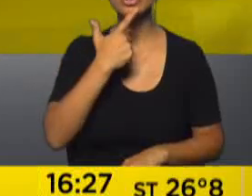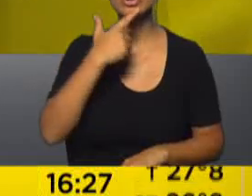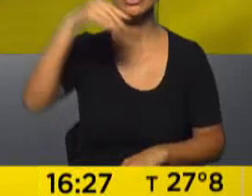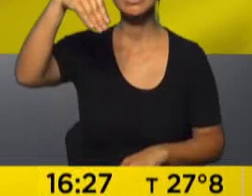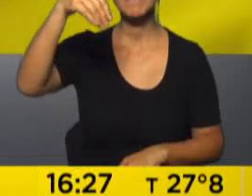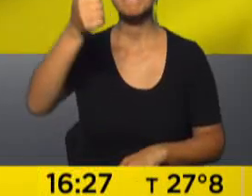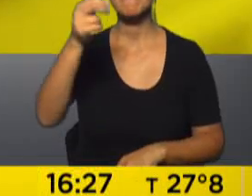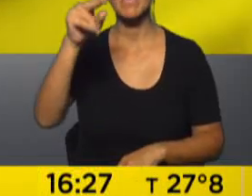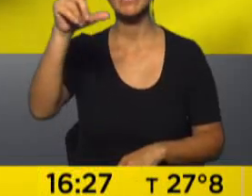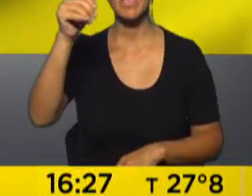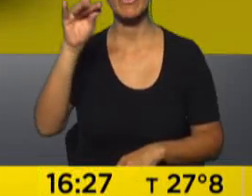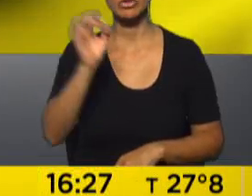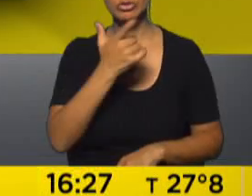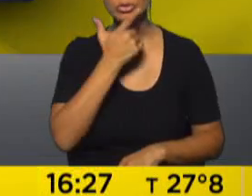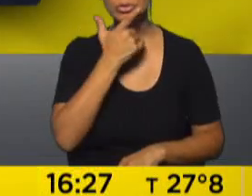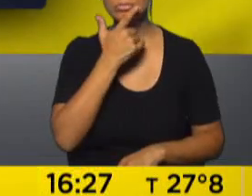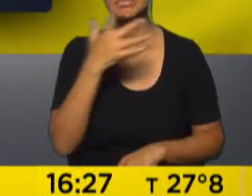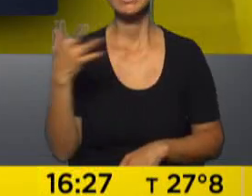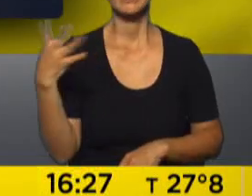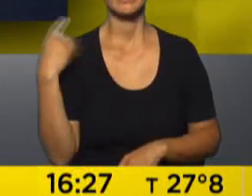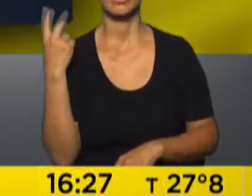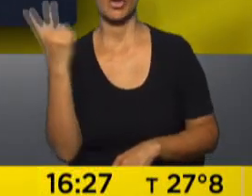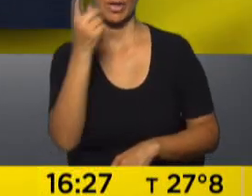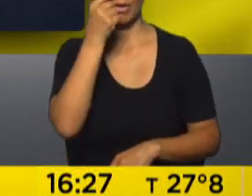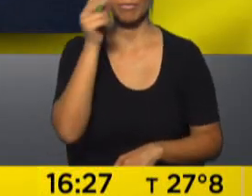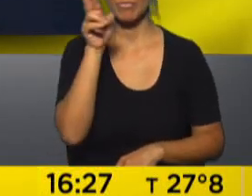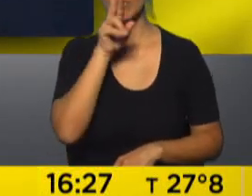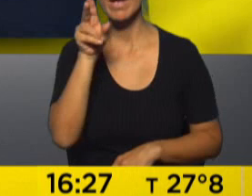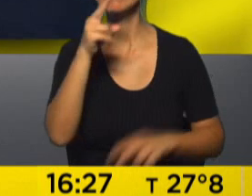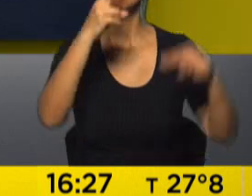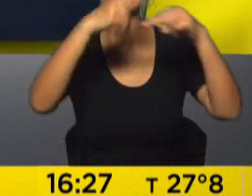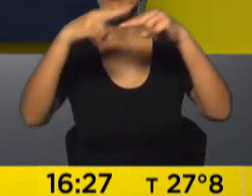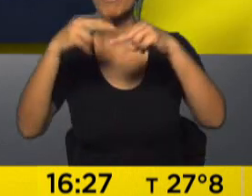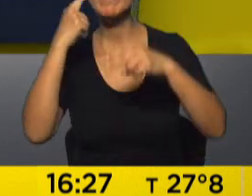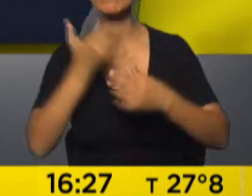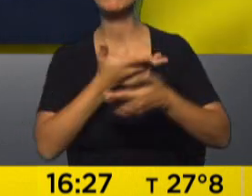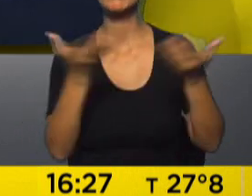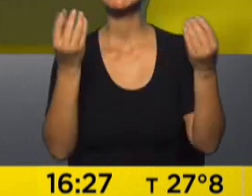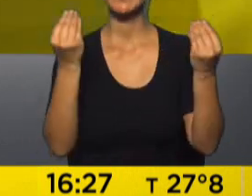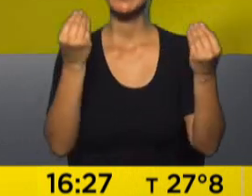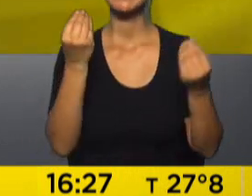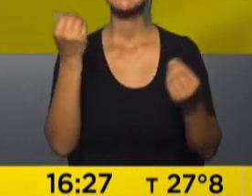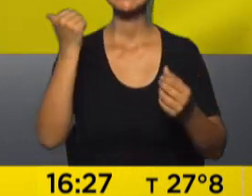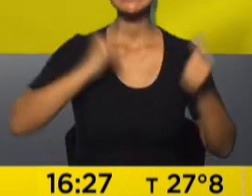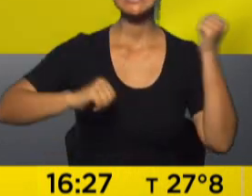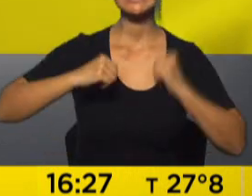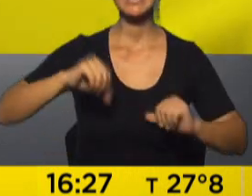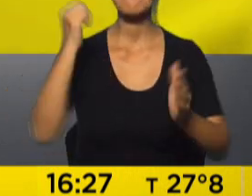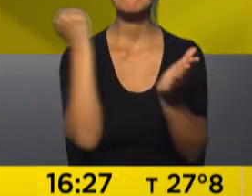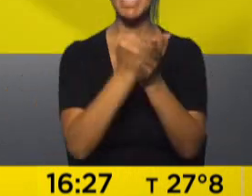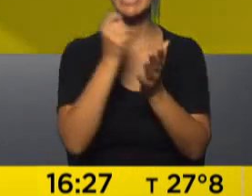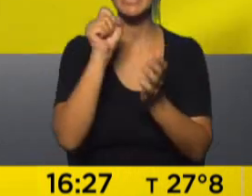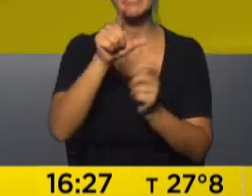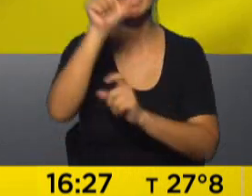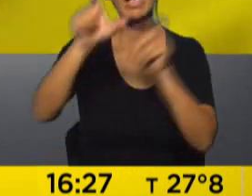Codirigido por Ciro Novelli y María Ángeles San Martín, el documental resignifica las cicatrices de mujeres sobrevivientes del cáncer, el